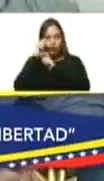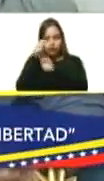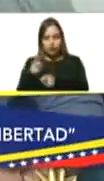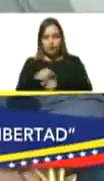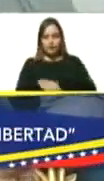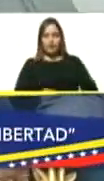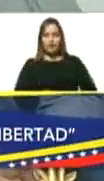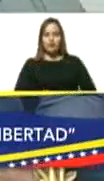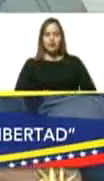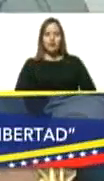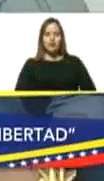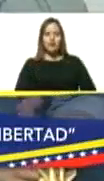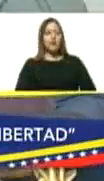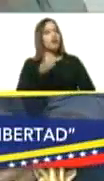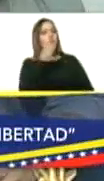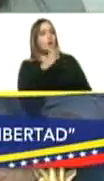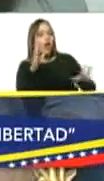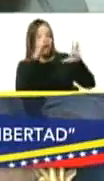Buenas noches.